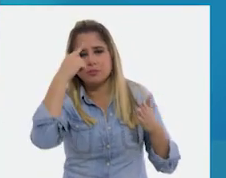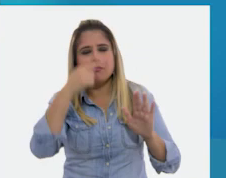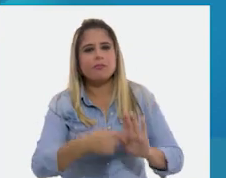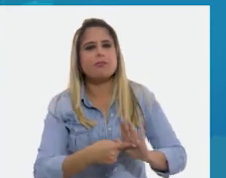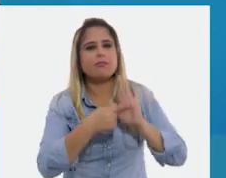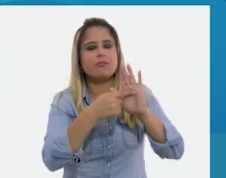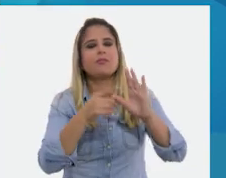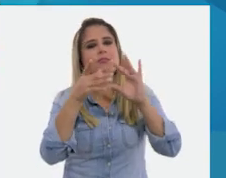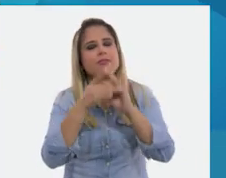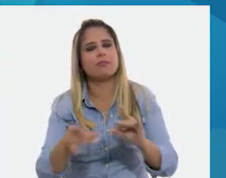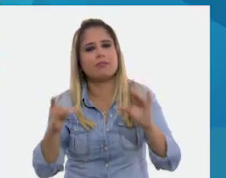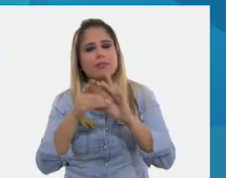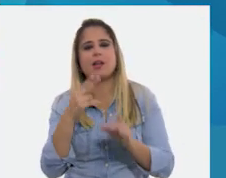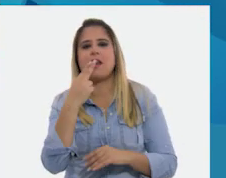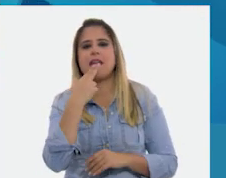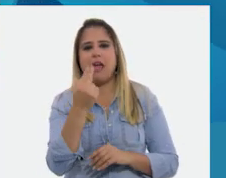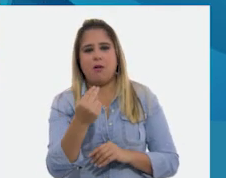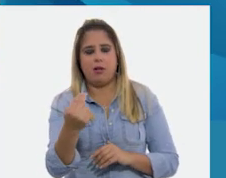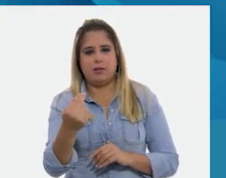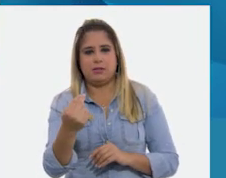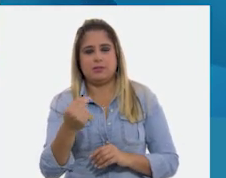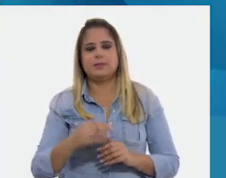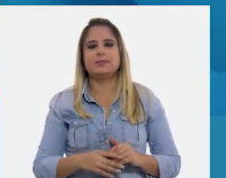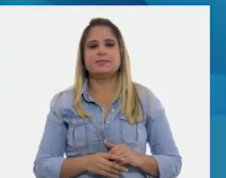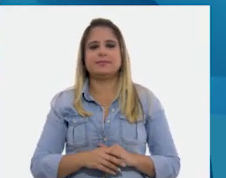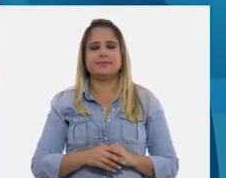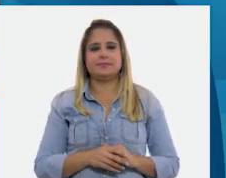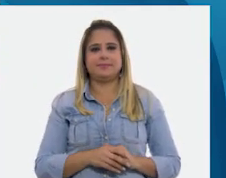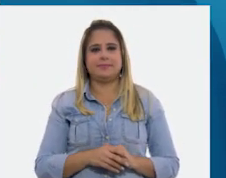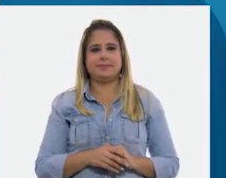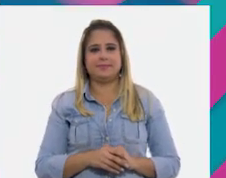texto explicativo en náhuatl.